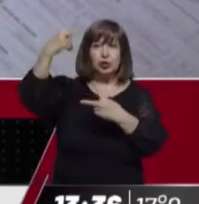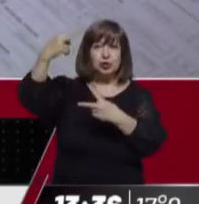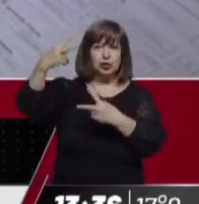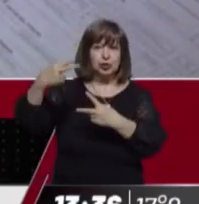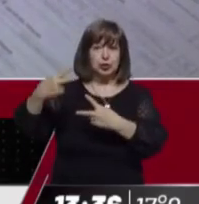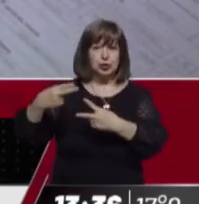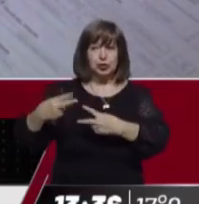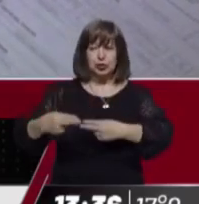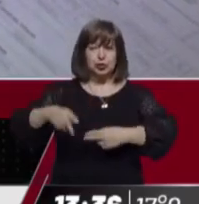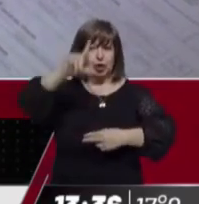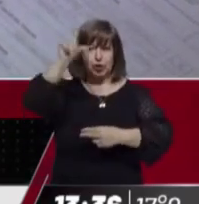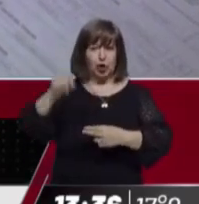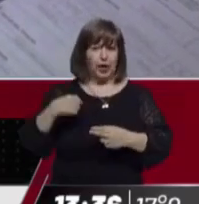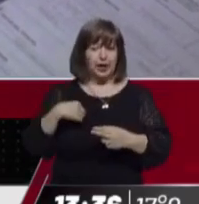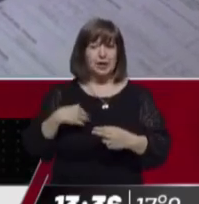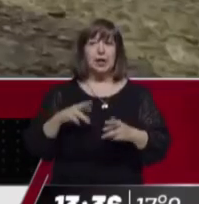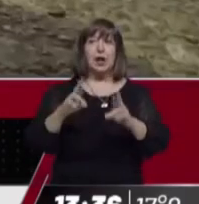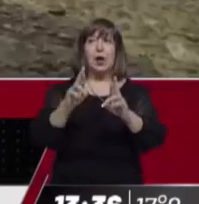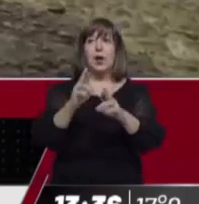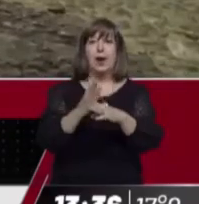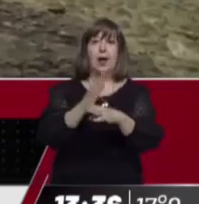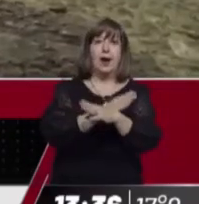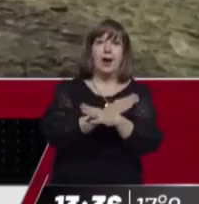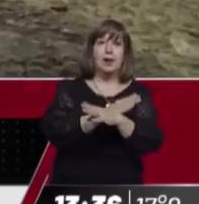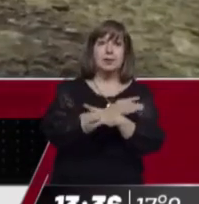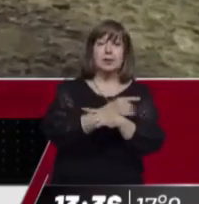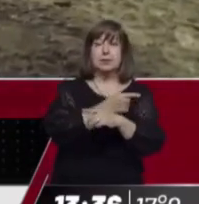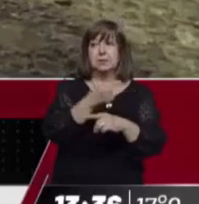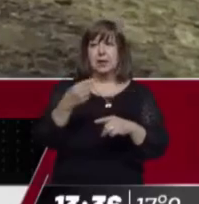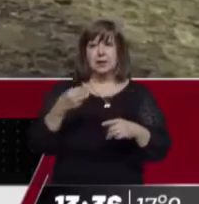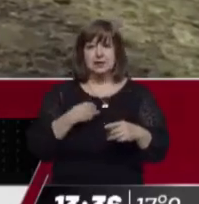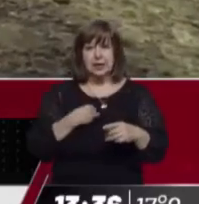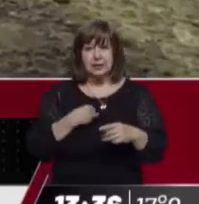esperar. Esperemos que se solucione antes de los feriados, porque si ya después agarra